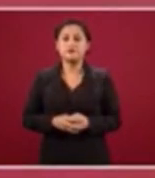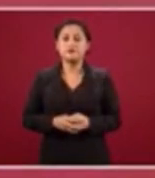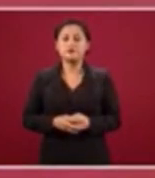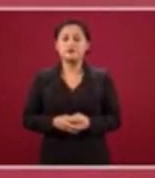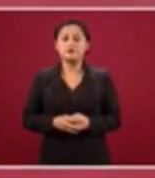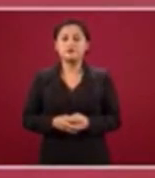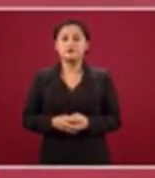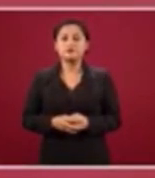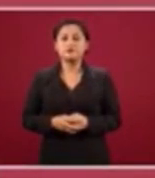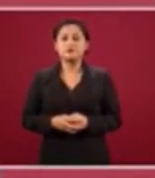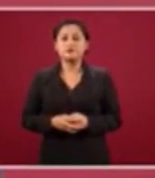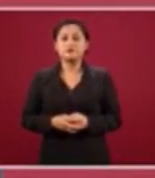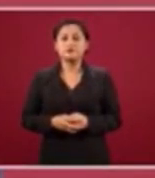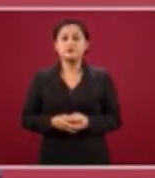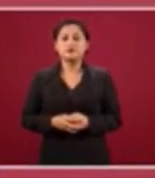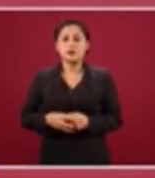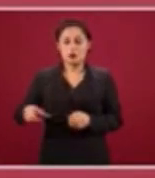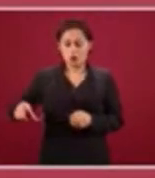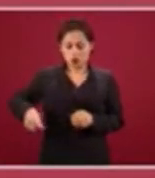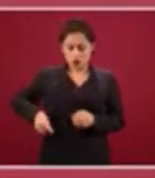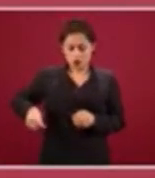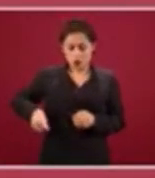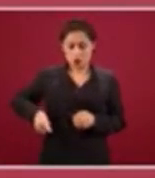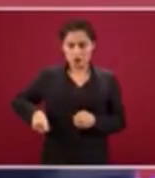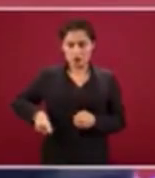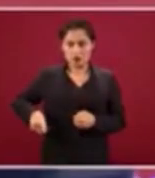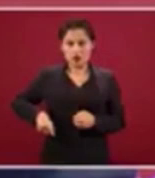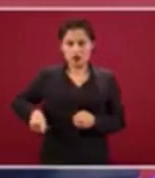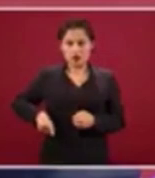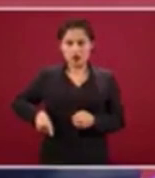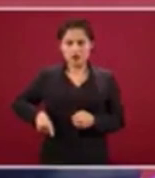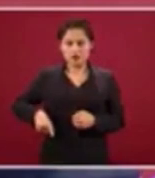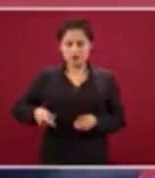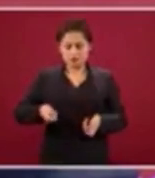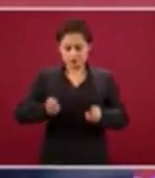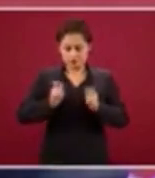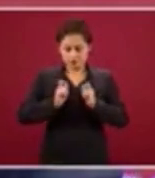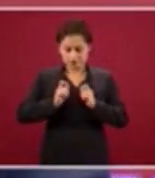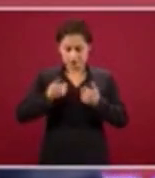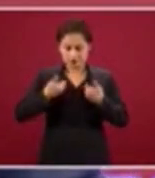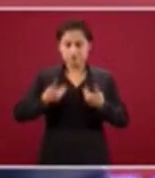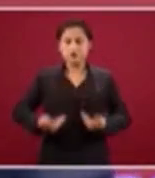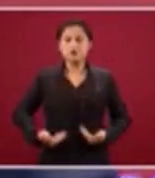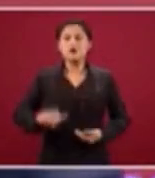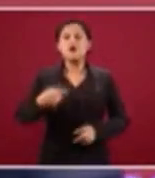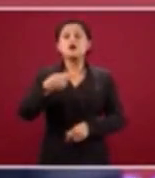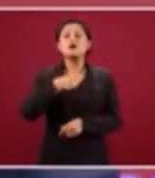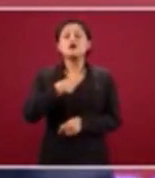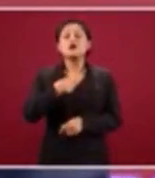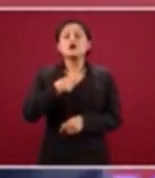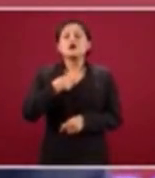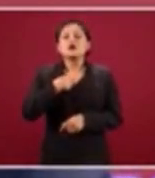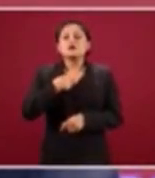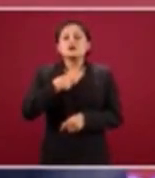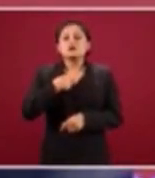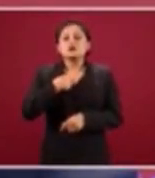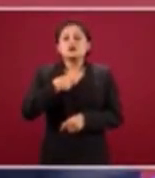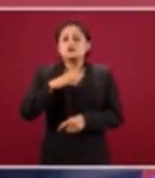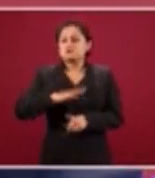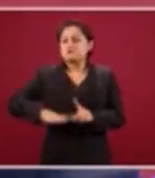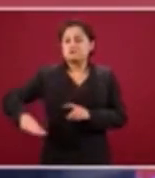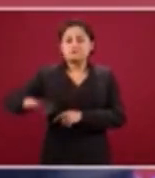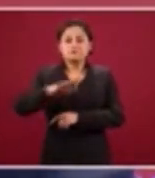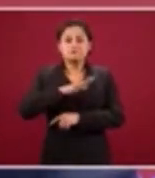el gobierno que represento se va a ocupar siempre